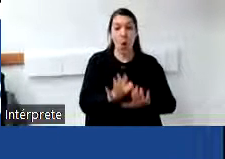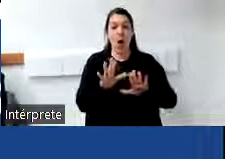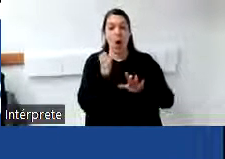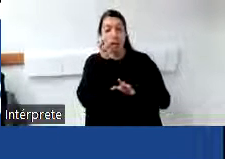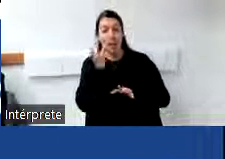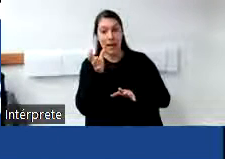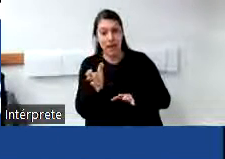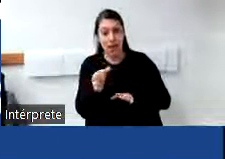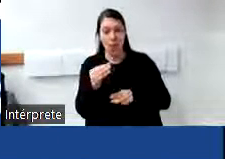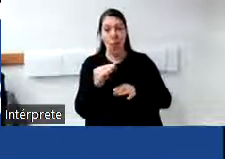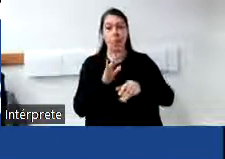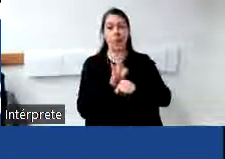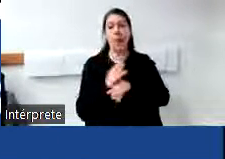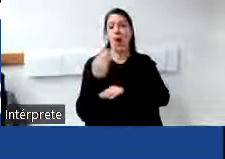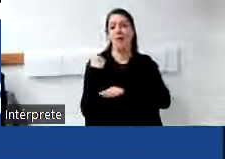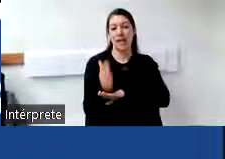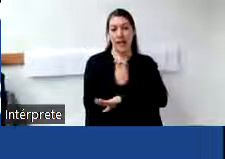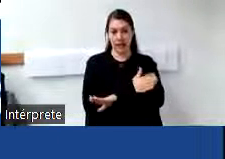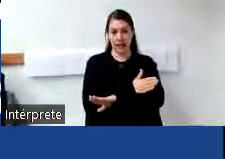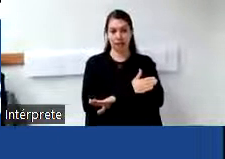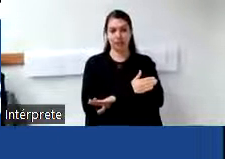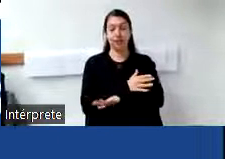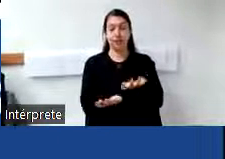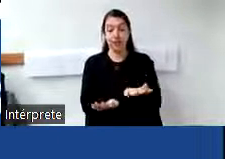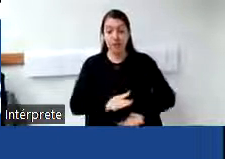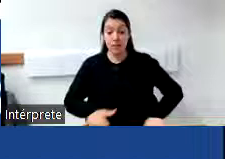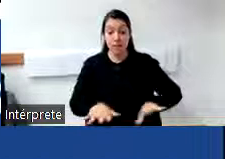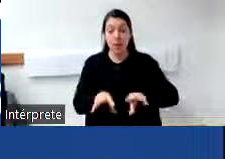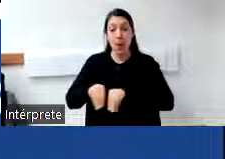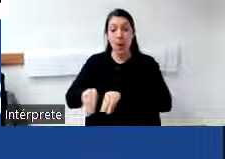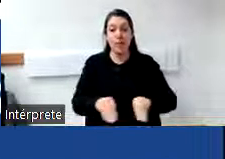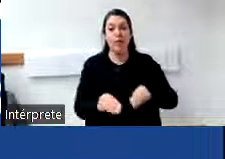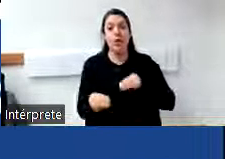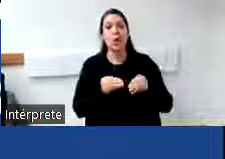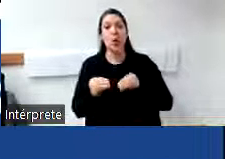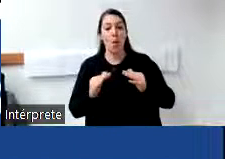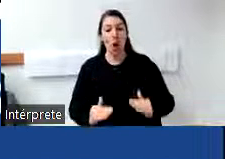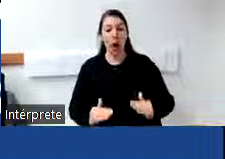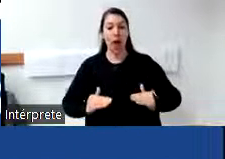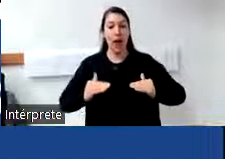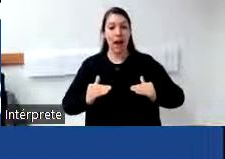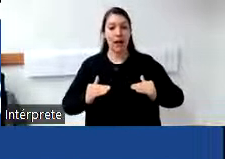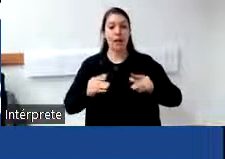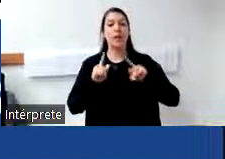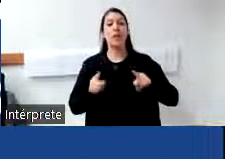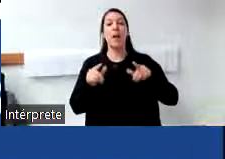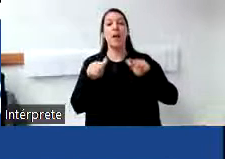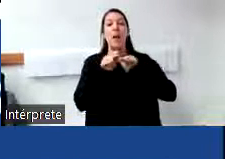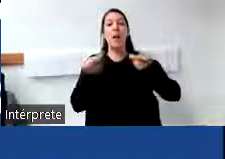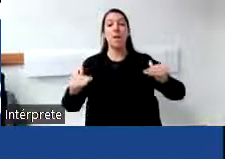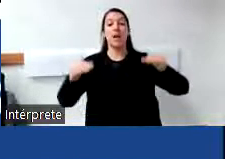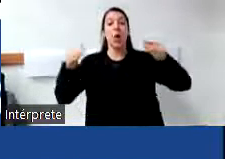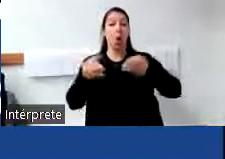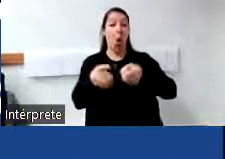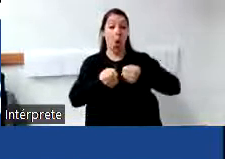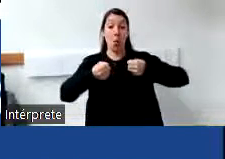riesgo. Entonces, bueno, desde en los pisos a cómo debieran de estar de altos, por ejemplo, los mostradores o los muebles,